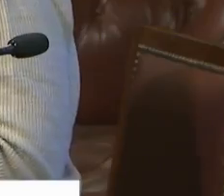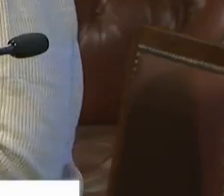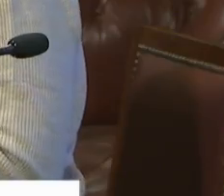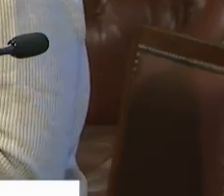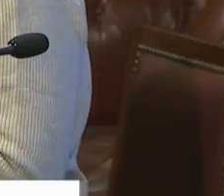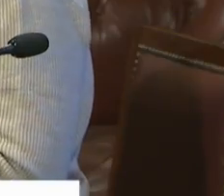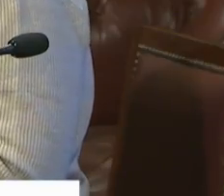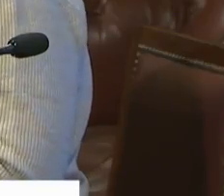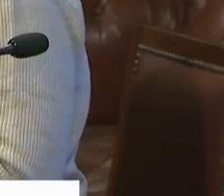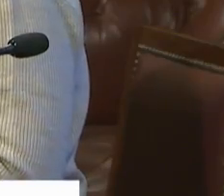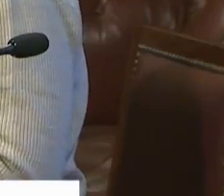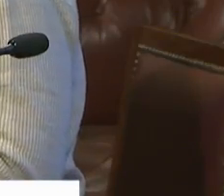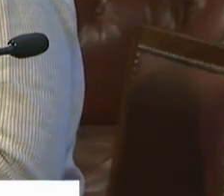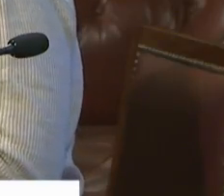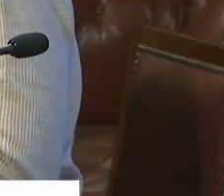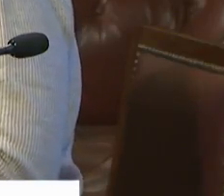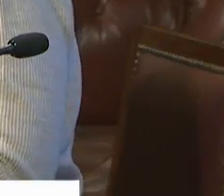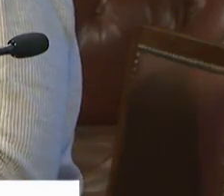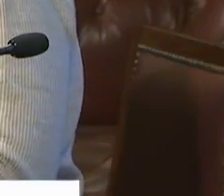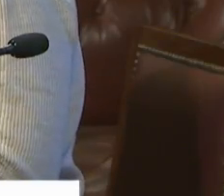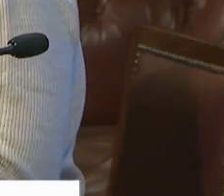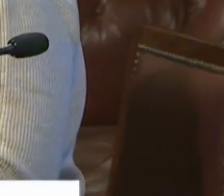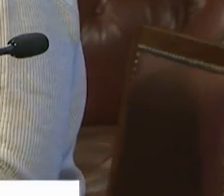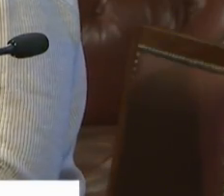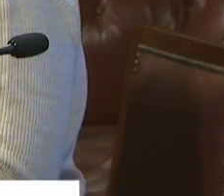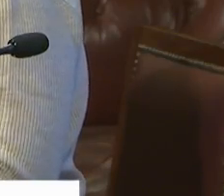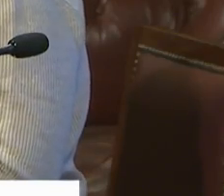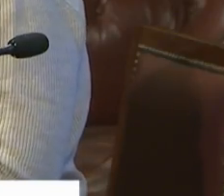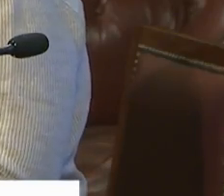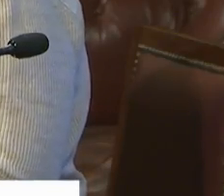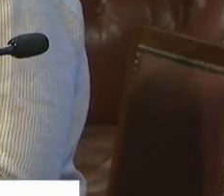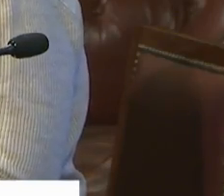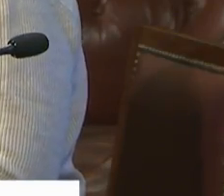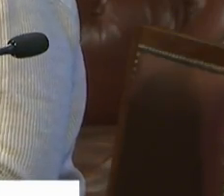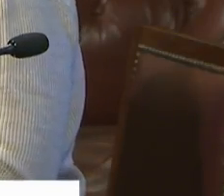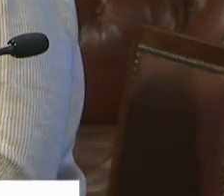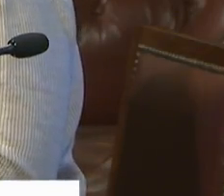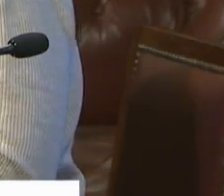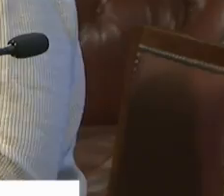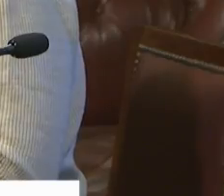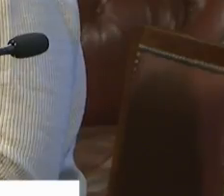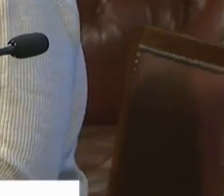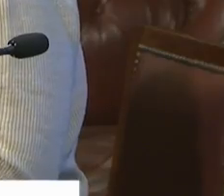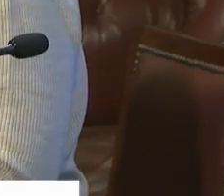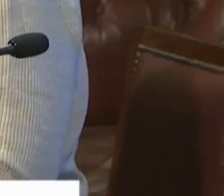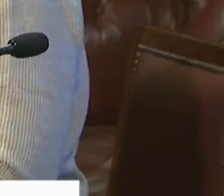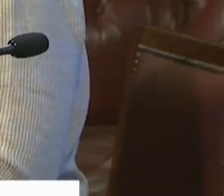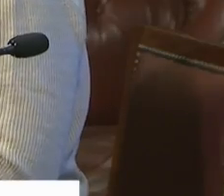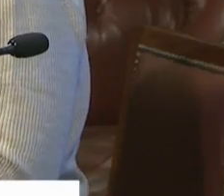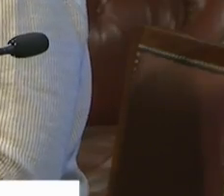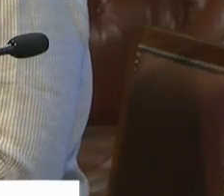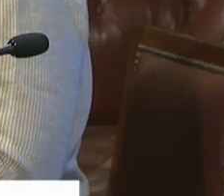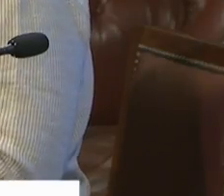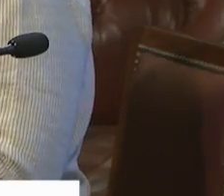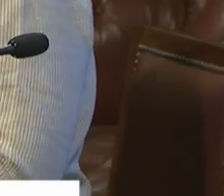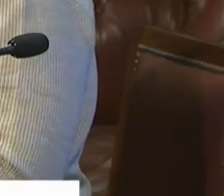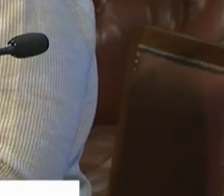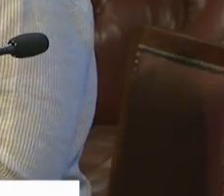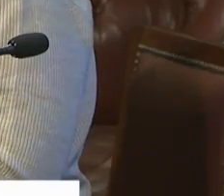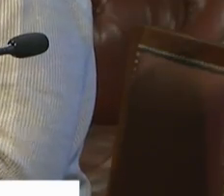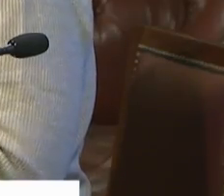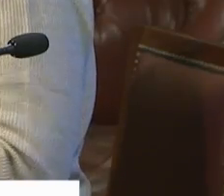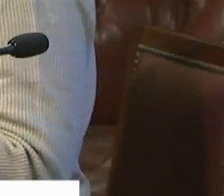los medios de comunicación cuando destacan alguna situación que en la que protagoniza una persona con discapacidad